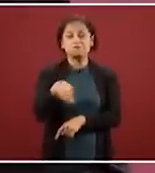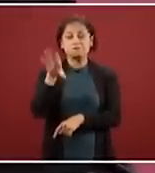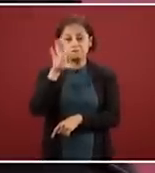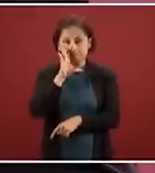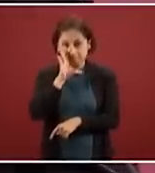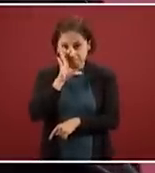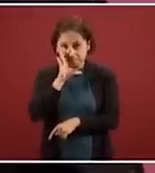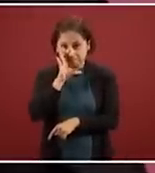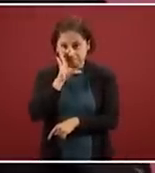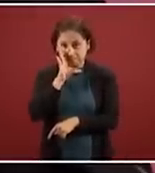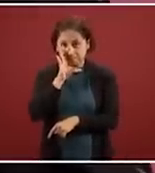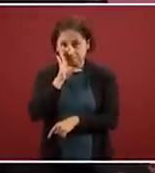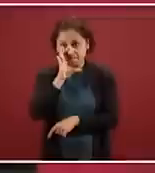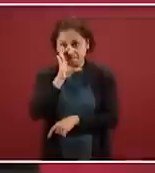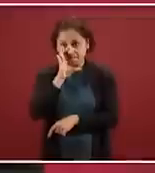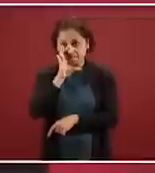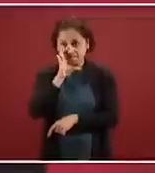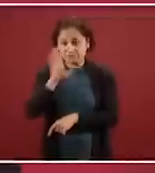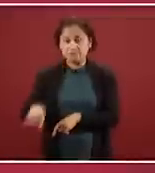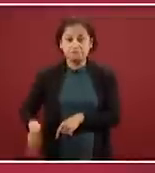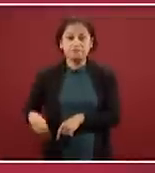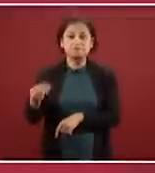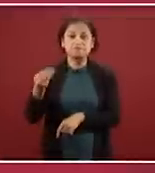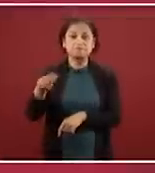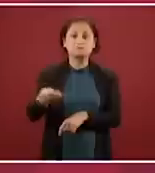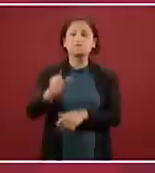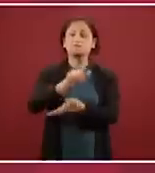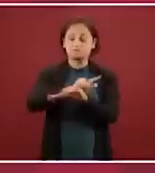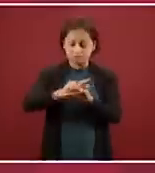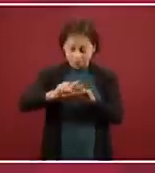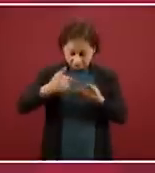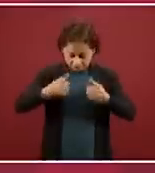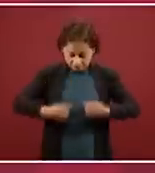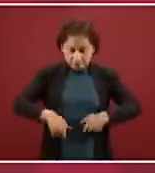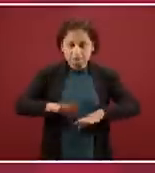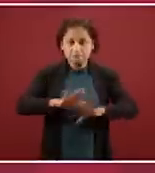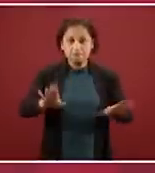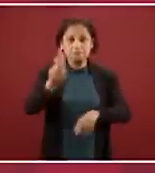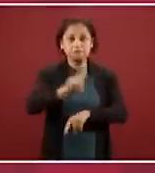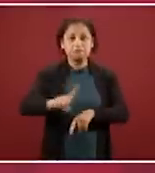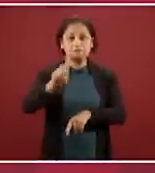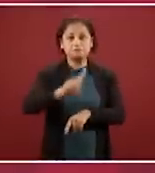confiesan para dejar en cero el marcador, el domingo vuelven a lo mismo,